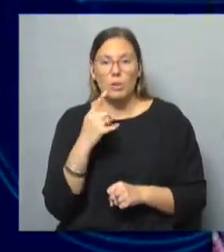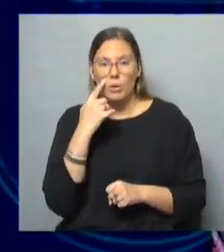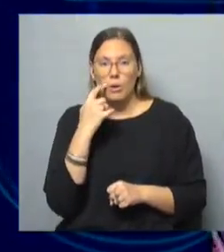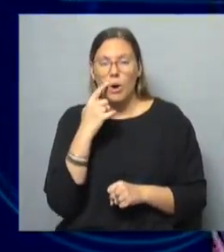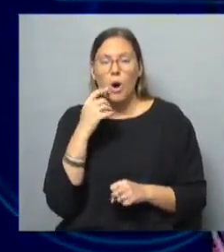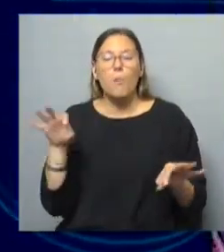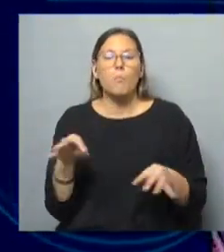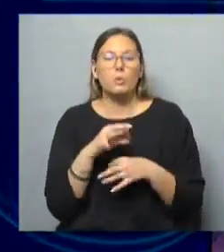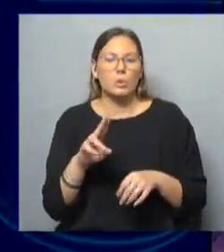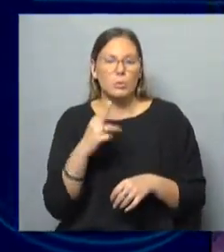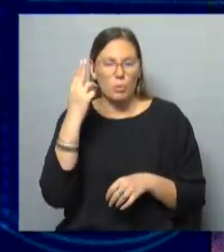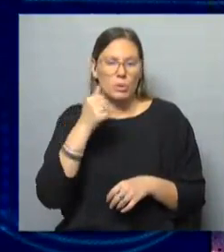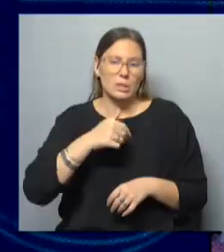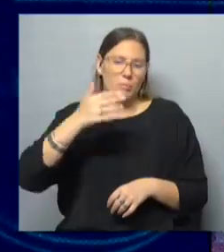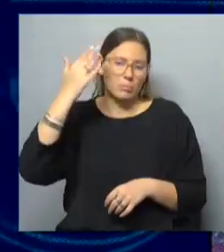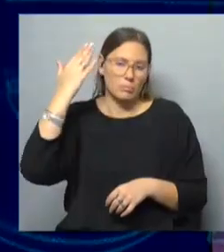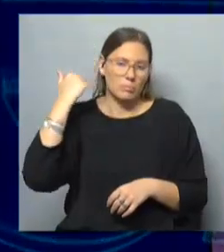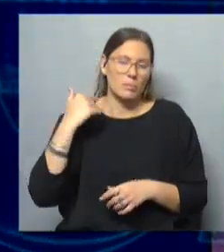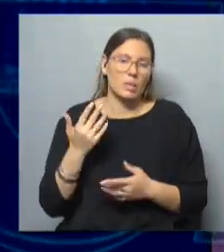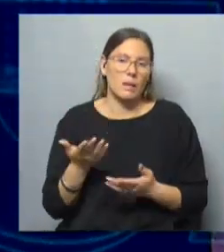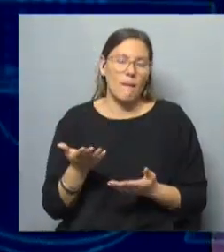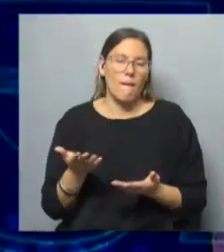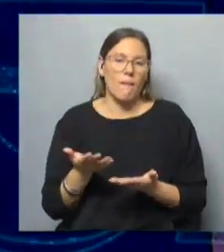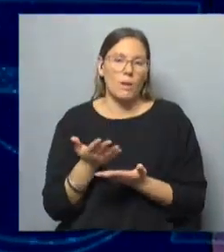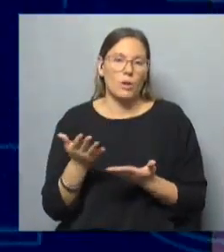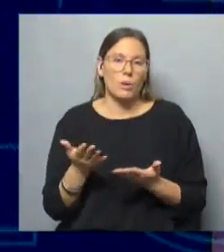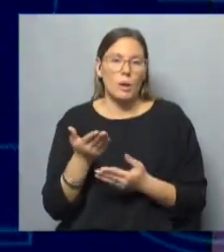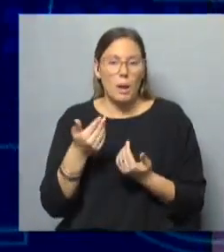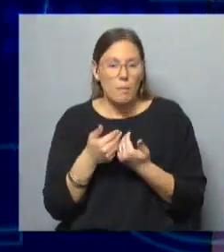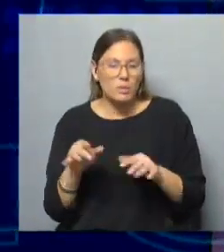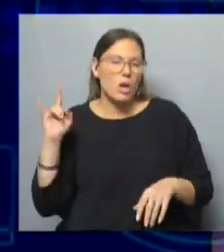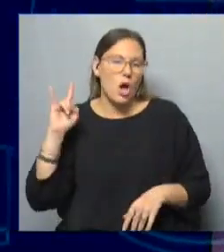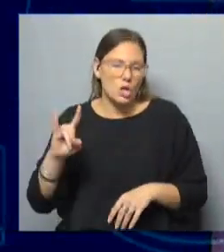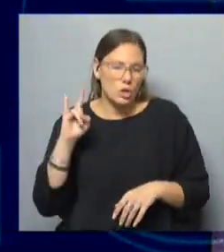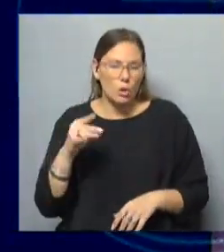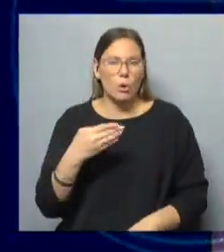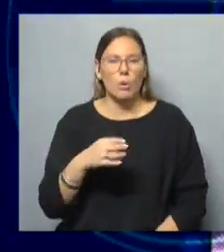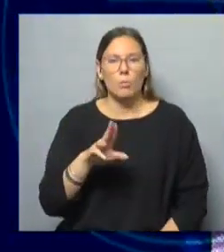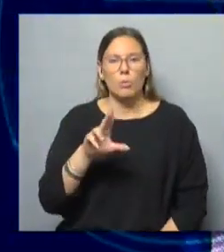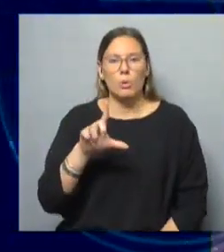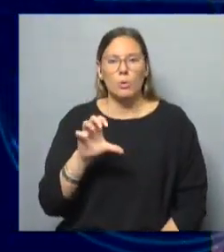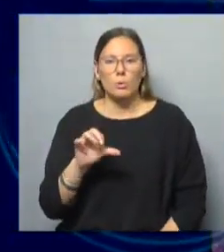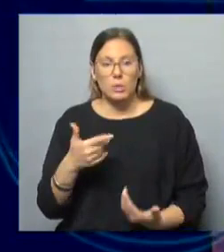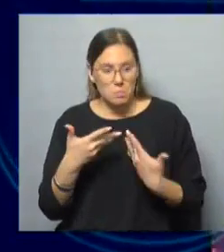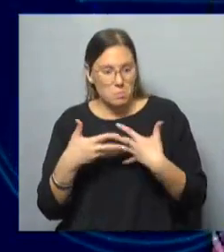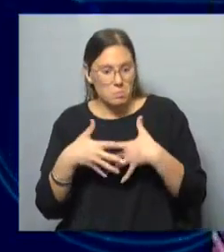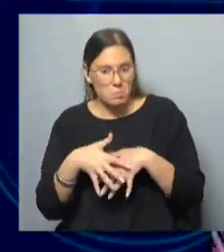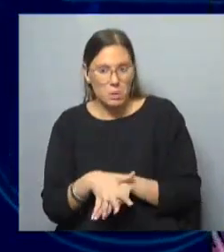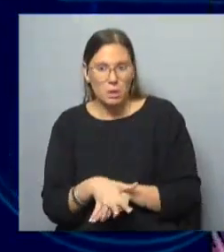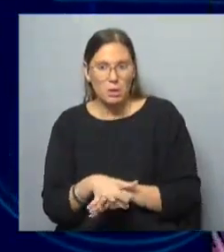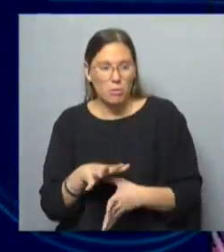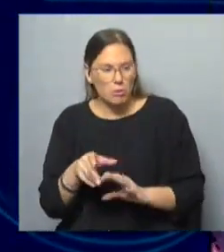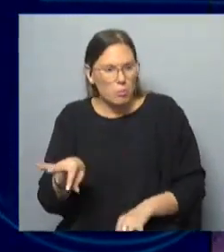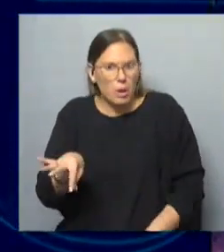música uruguaya. Es un tipo que, como nadie, empezó haciendo rock and roll y blues y empezó a fusionar eso de una manera